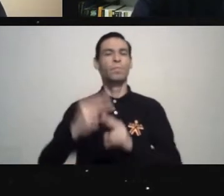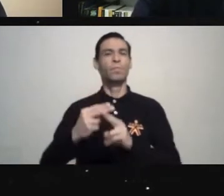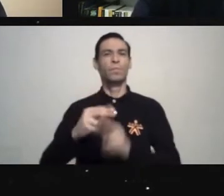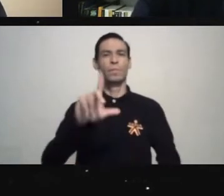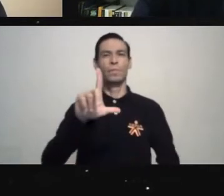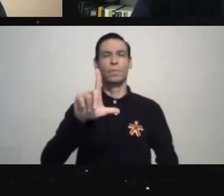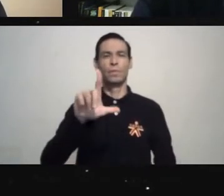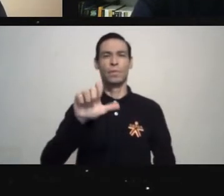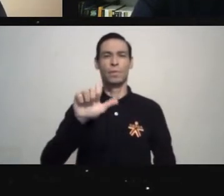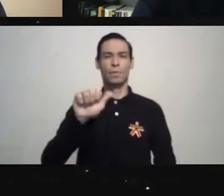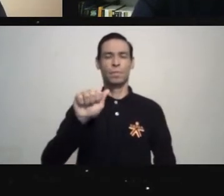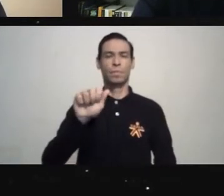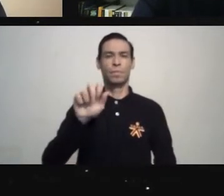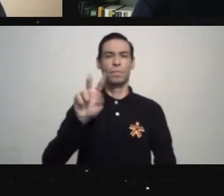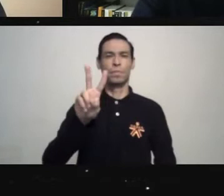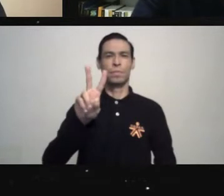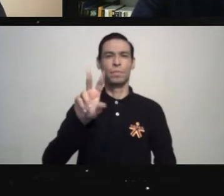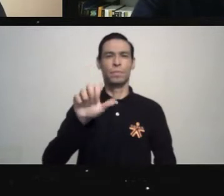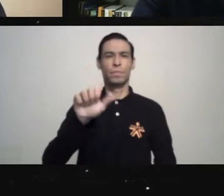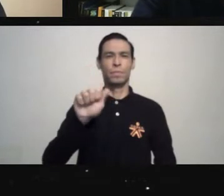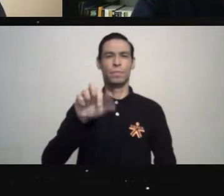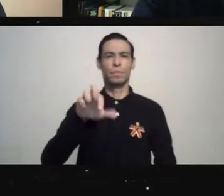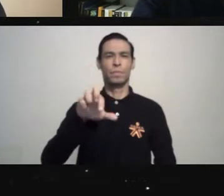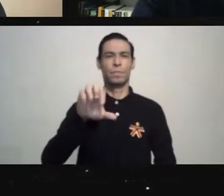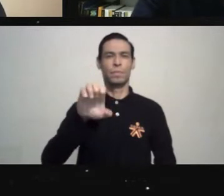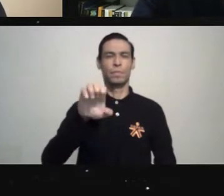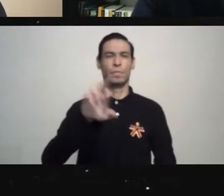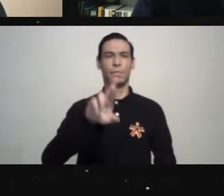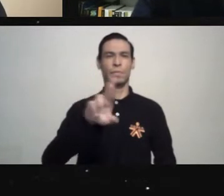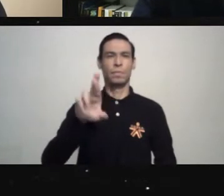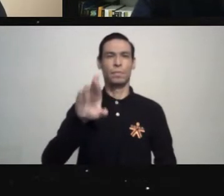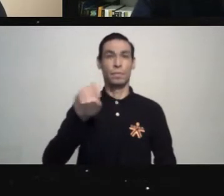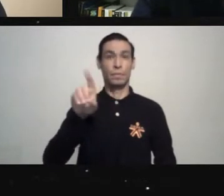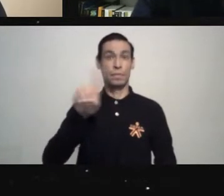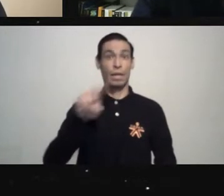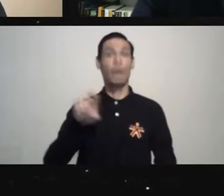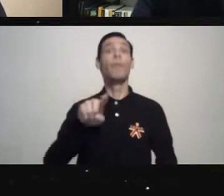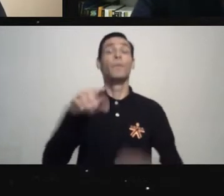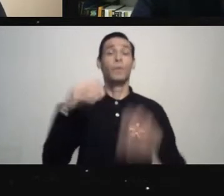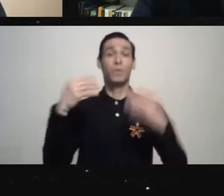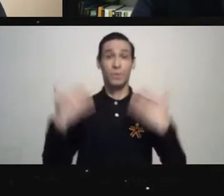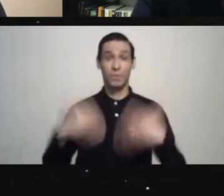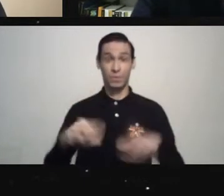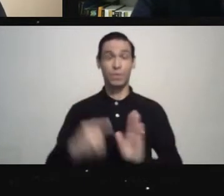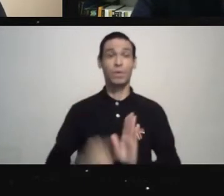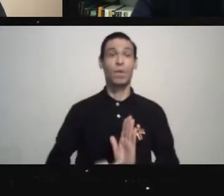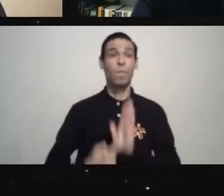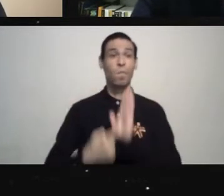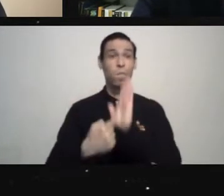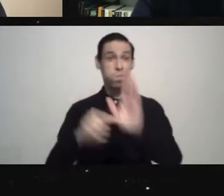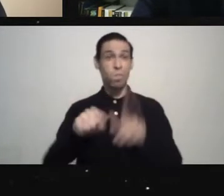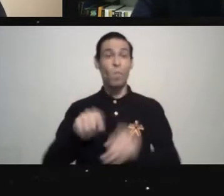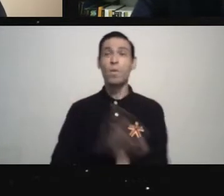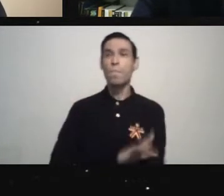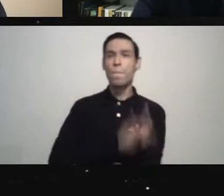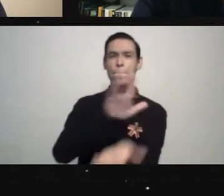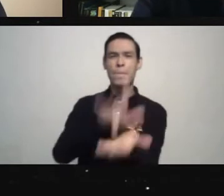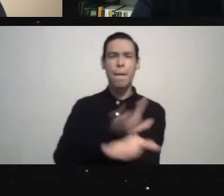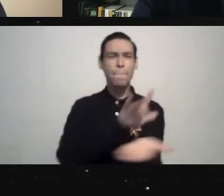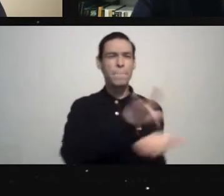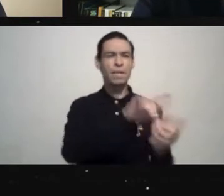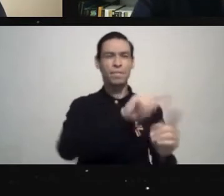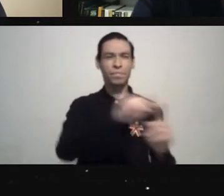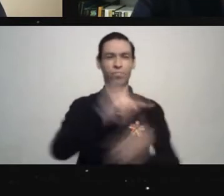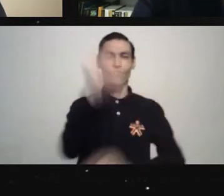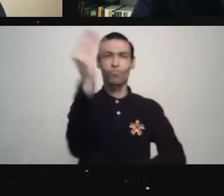circuito que estamos acostumbrados a ir, pero si buscan, encuentran la sala de cine donde pueden ver en la